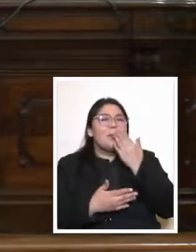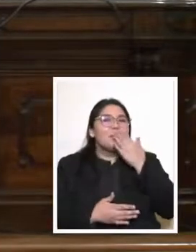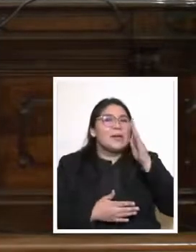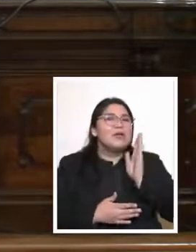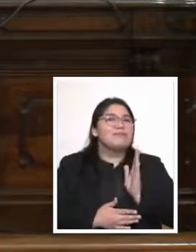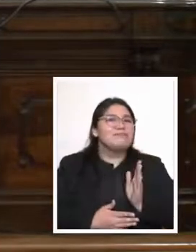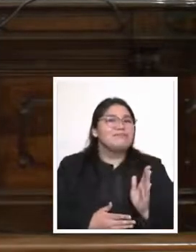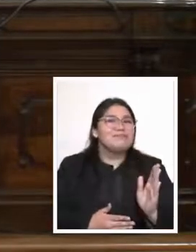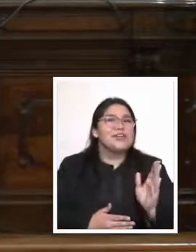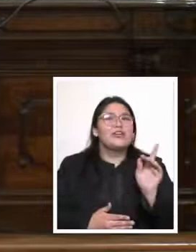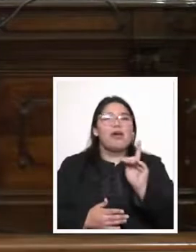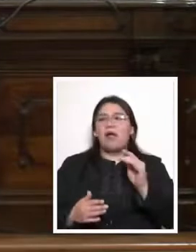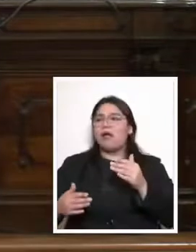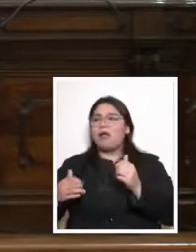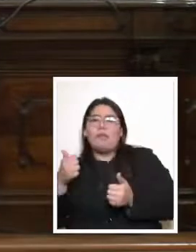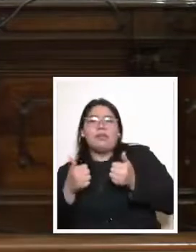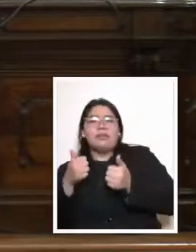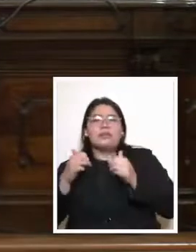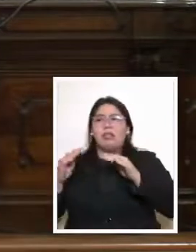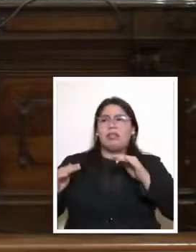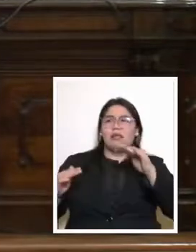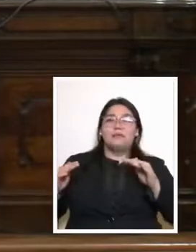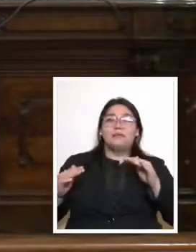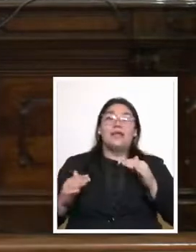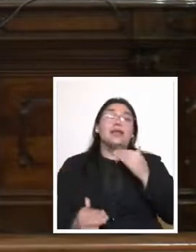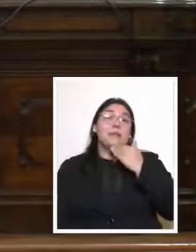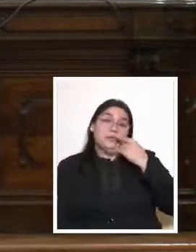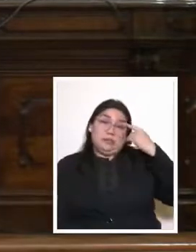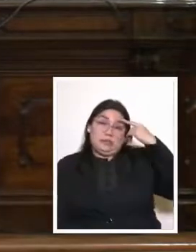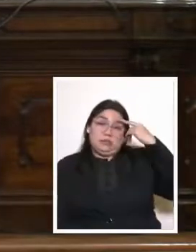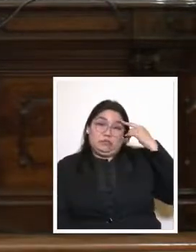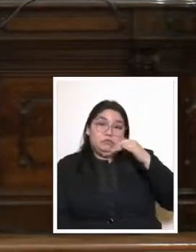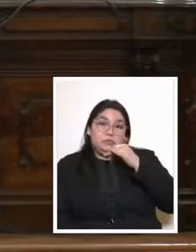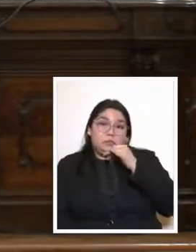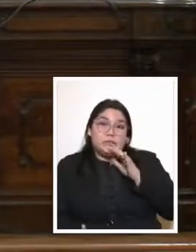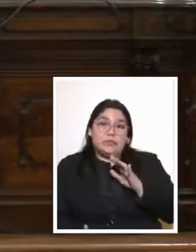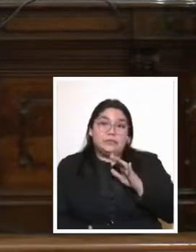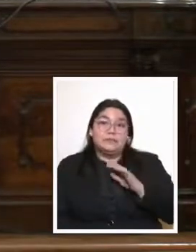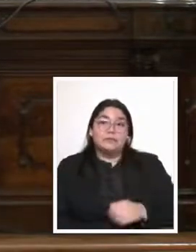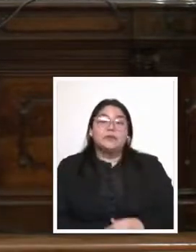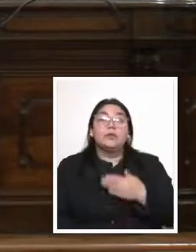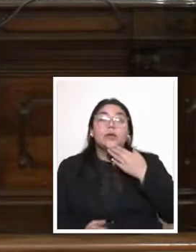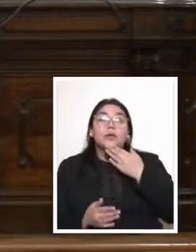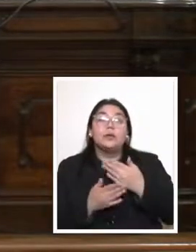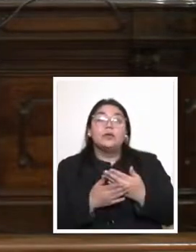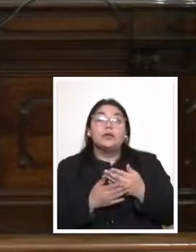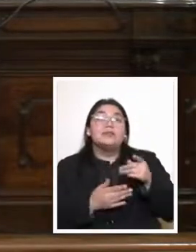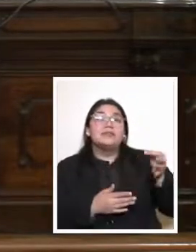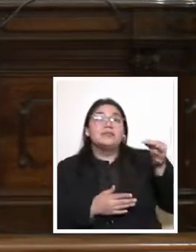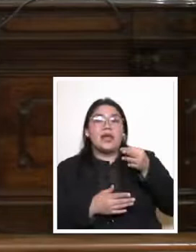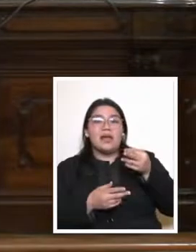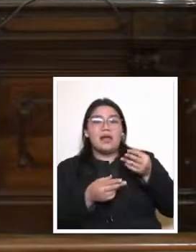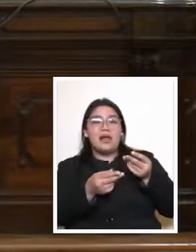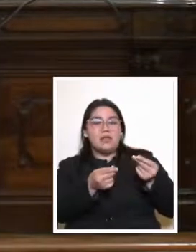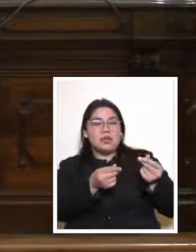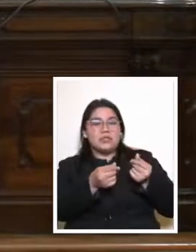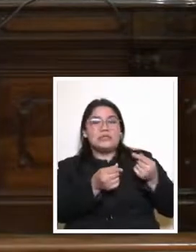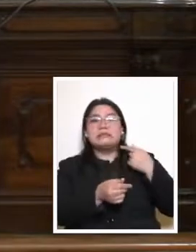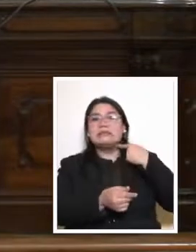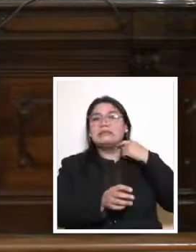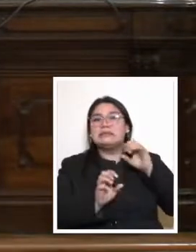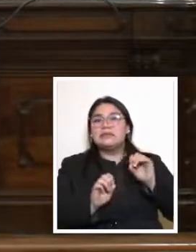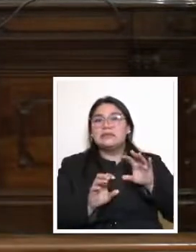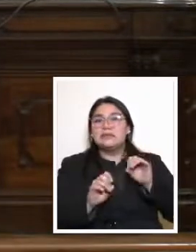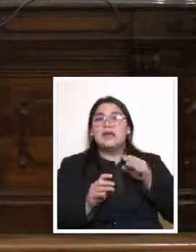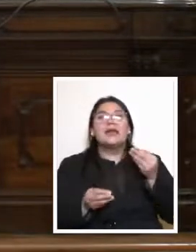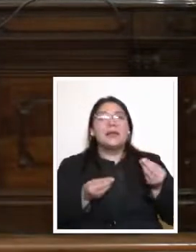también me da la sensación de que cuando se anicha a través del mercado, como tú dices, la educación, hace que este tipo de